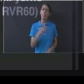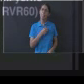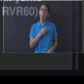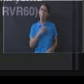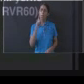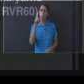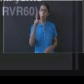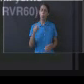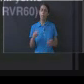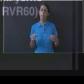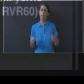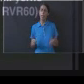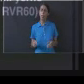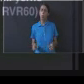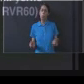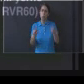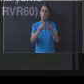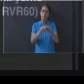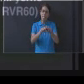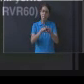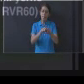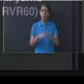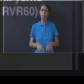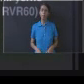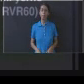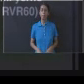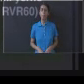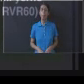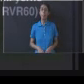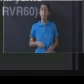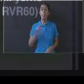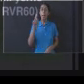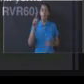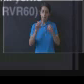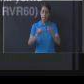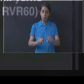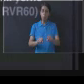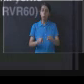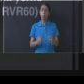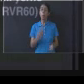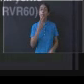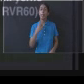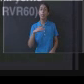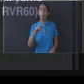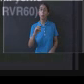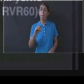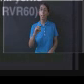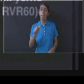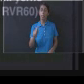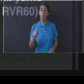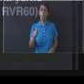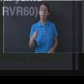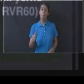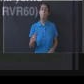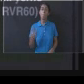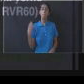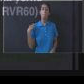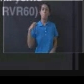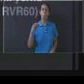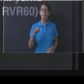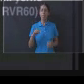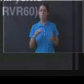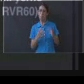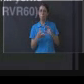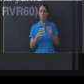Pero él le puso a su hija ahí para agarrarlo. Le gustaba manipular, pues. Le gustaba manipular las cosas,